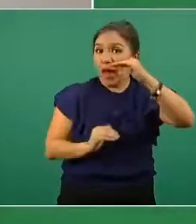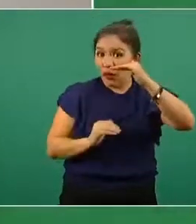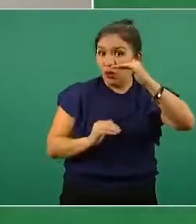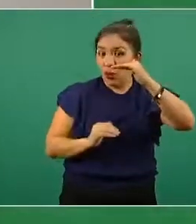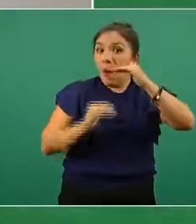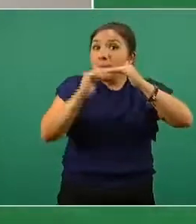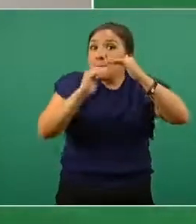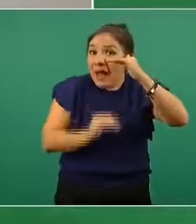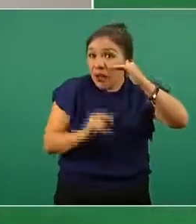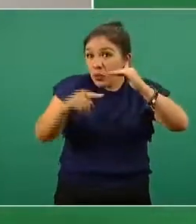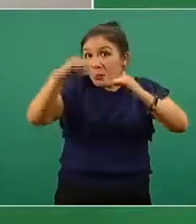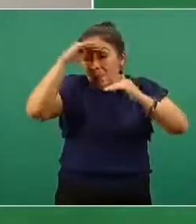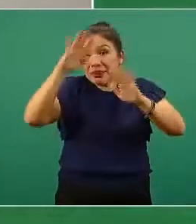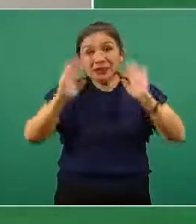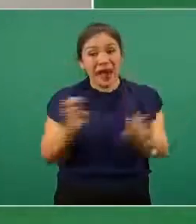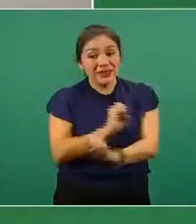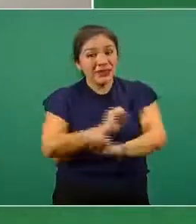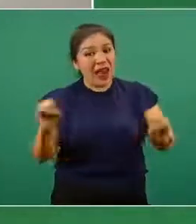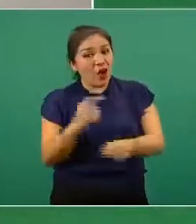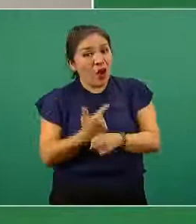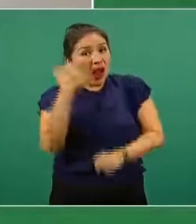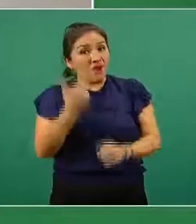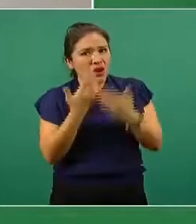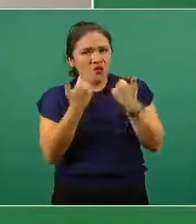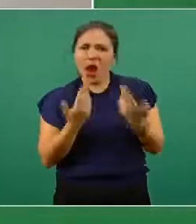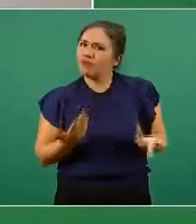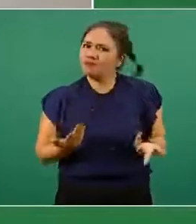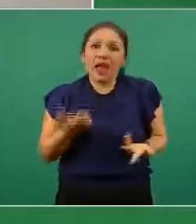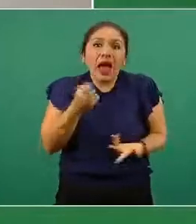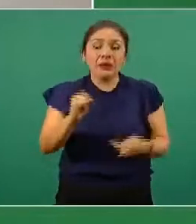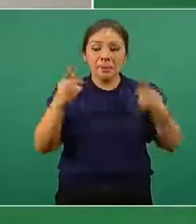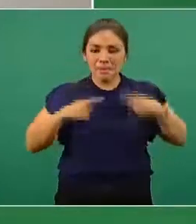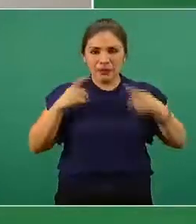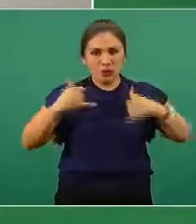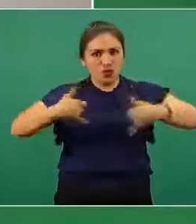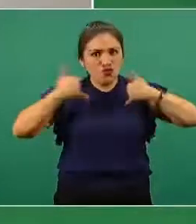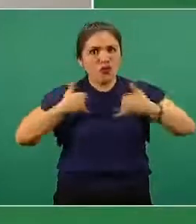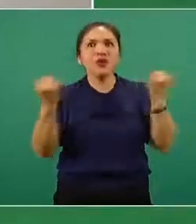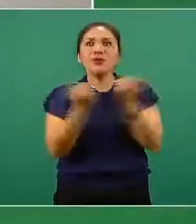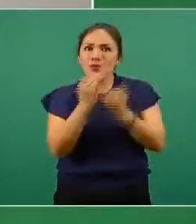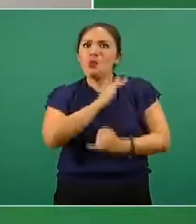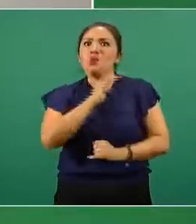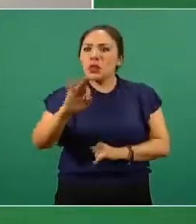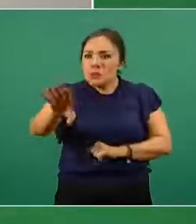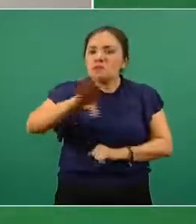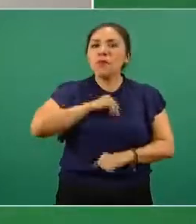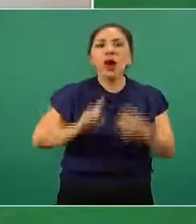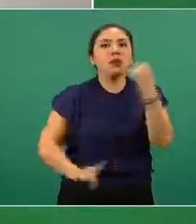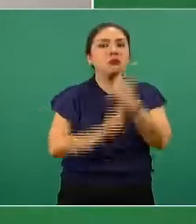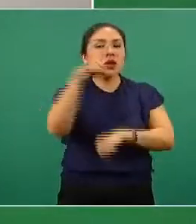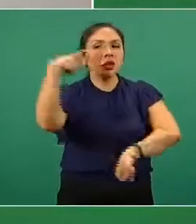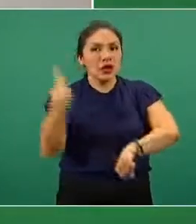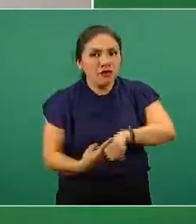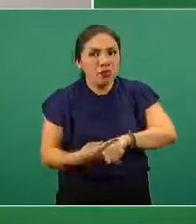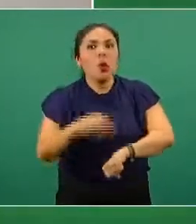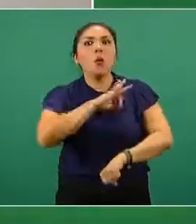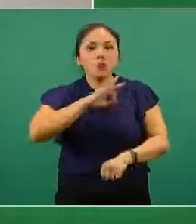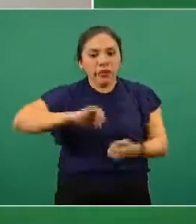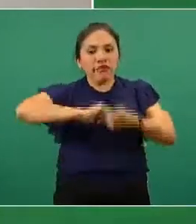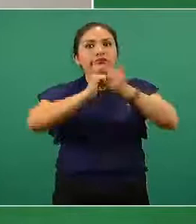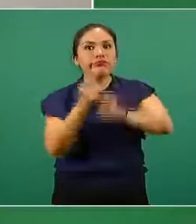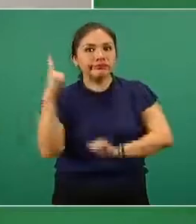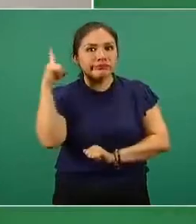riesgo bajo no significa riesgo cero. Y así las personas jóvenes también se pueden enfermar y también se pueden